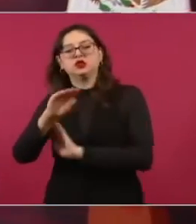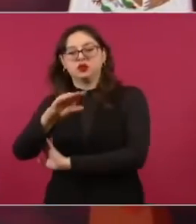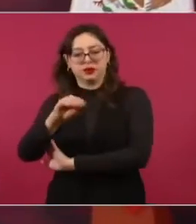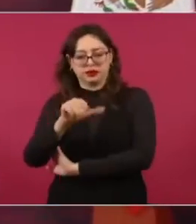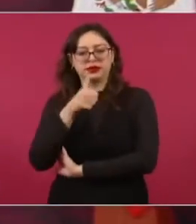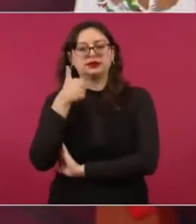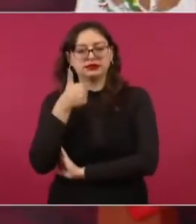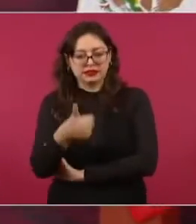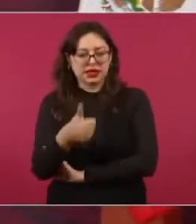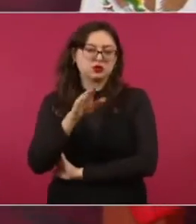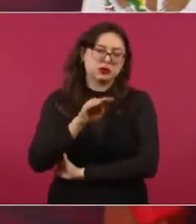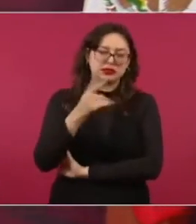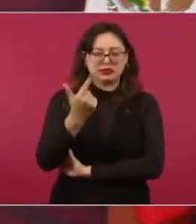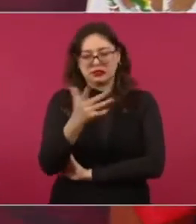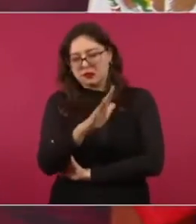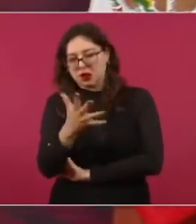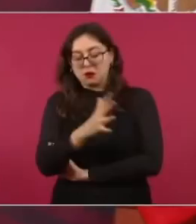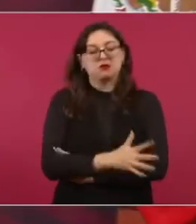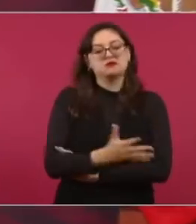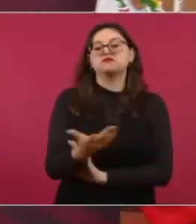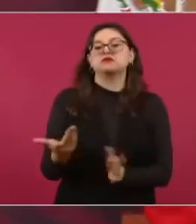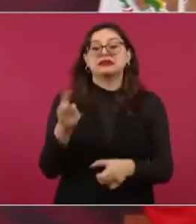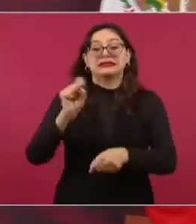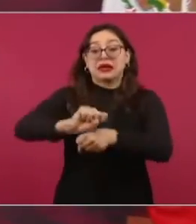1996, 97.